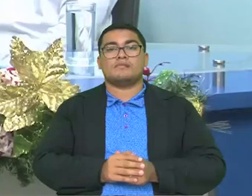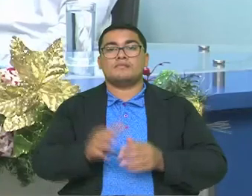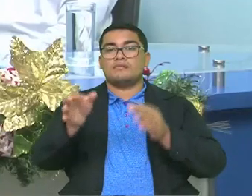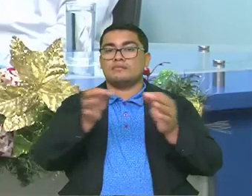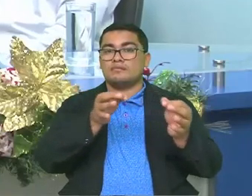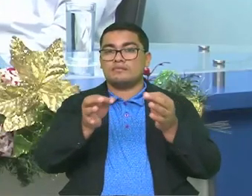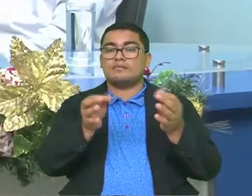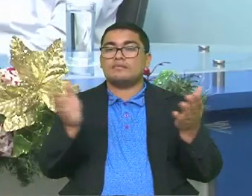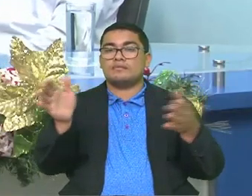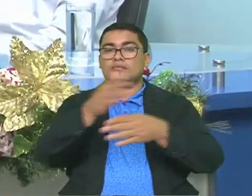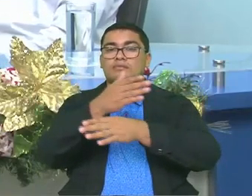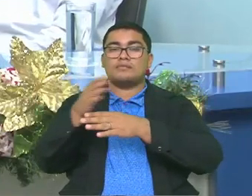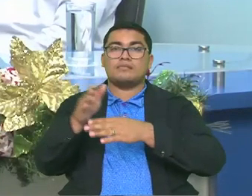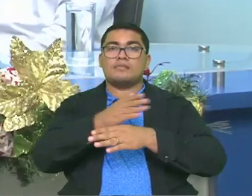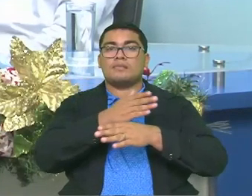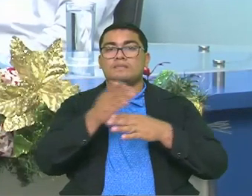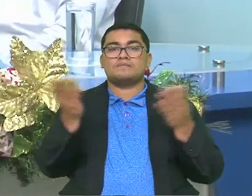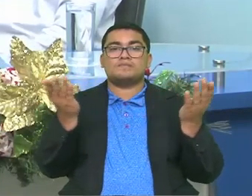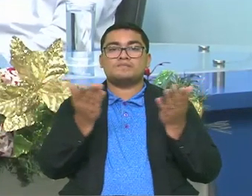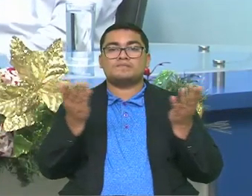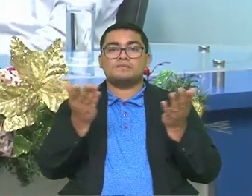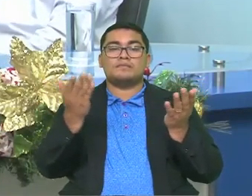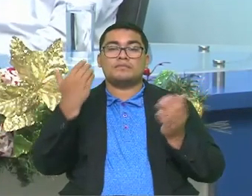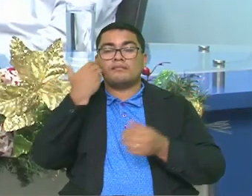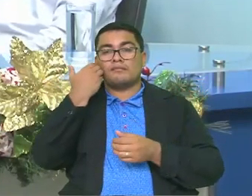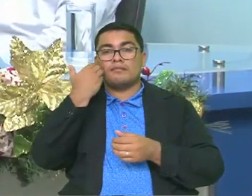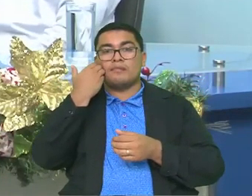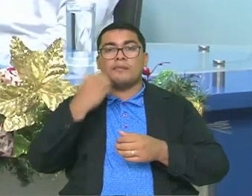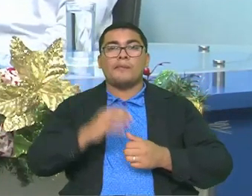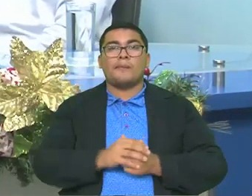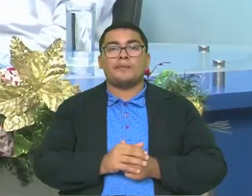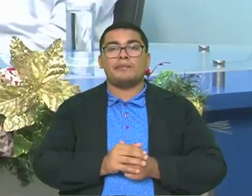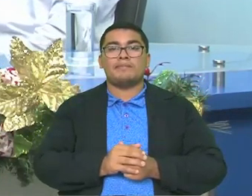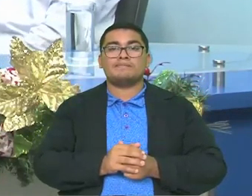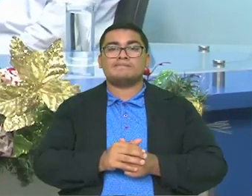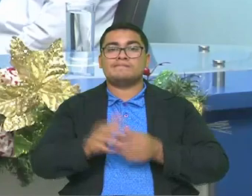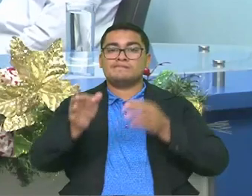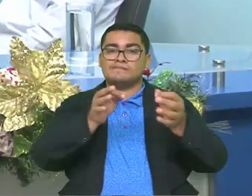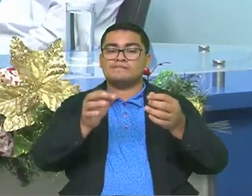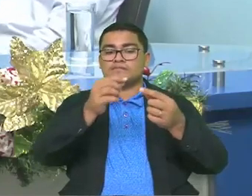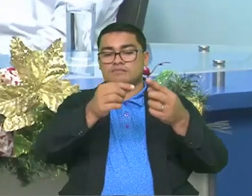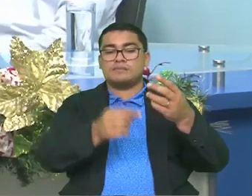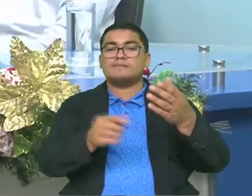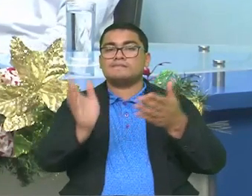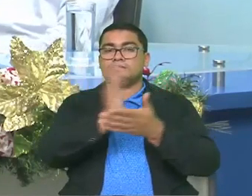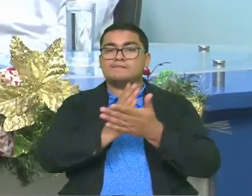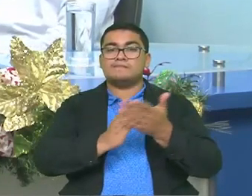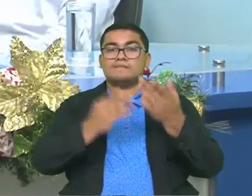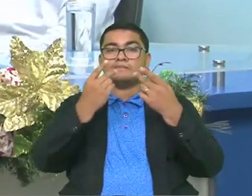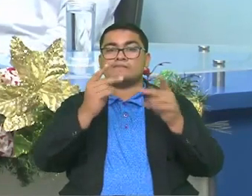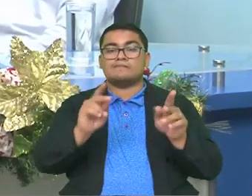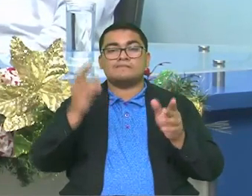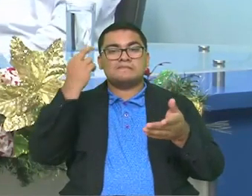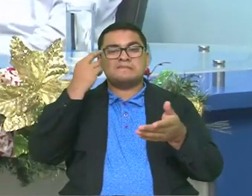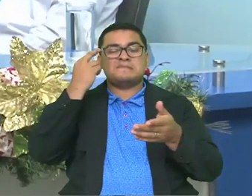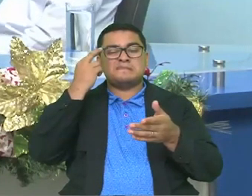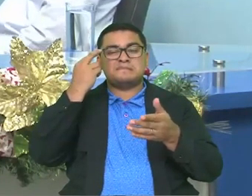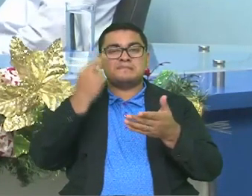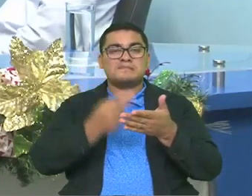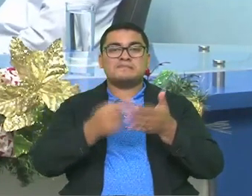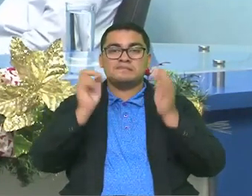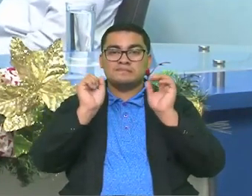Adquirimos gripe y qué es lo que tenemos que hacer precisamente para que ese virus no llegue hasta el cablecito que une el cerebro con él. Con